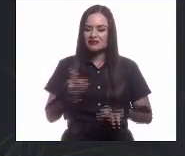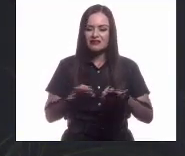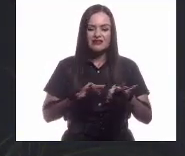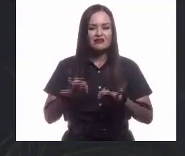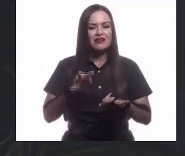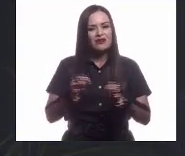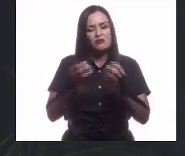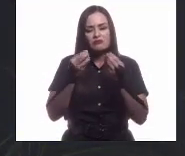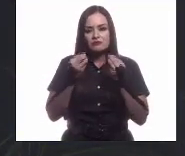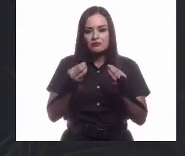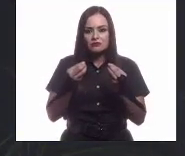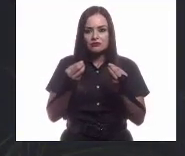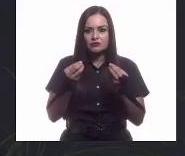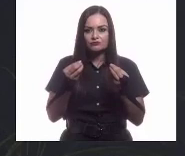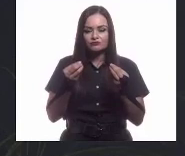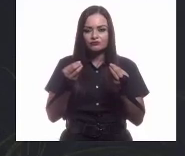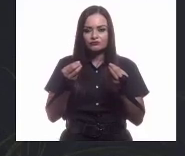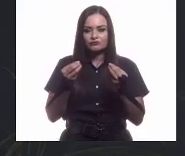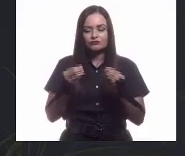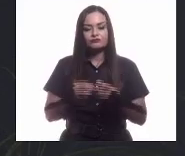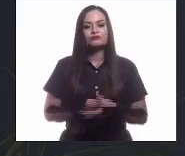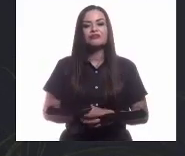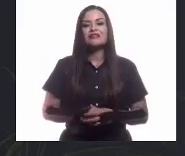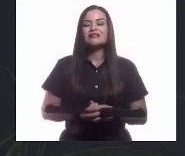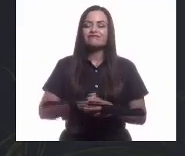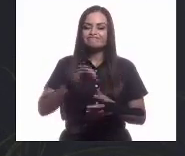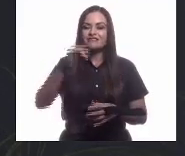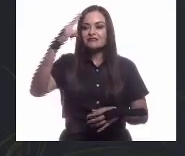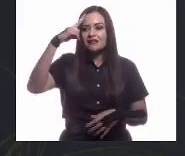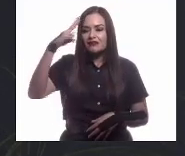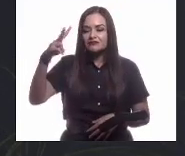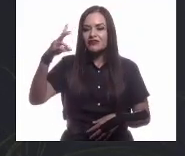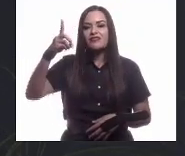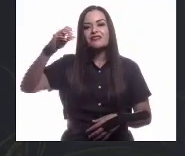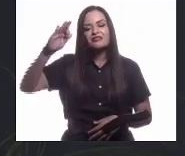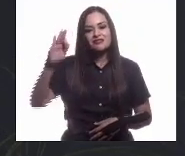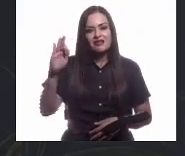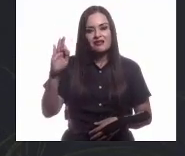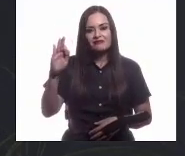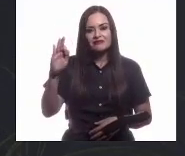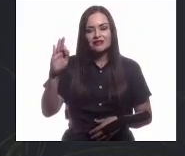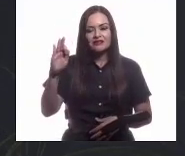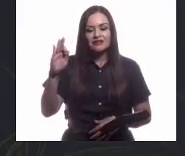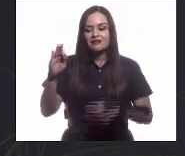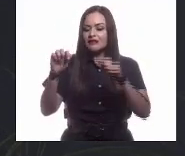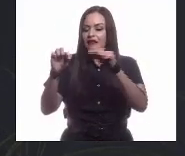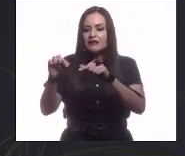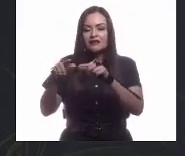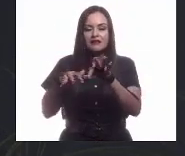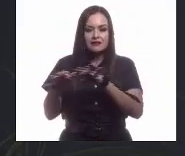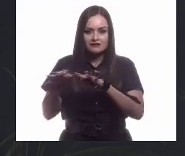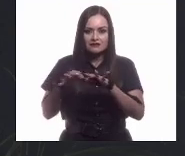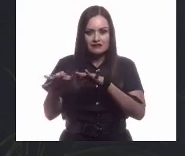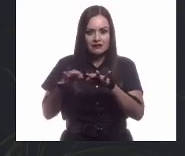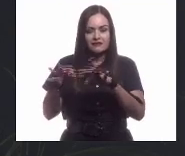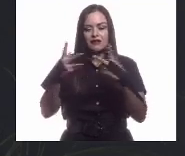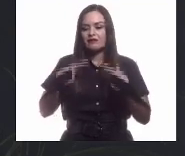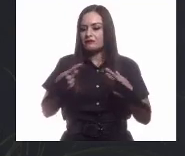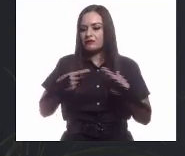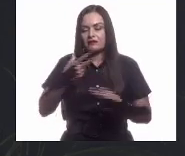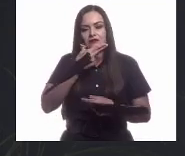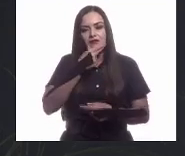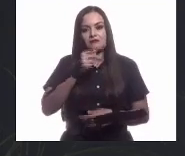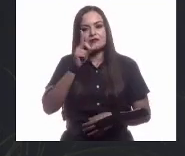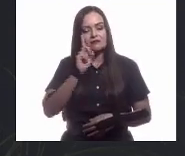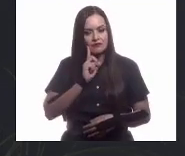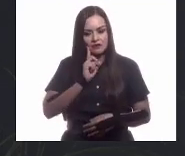sin la visión, sin la dedicación del sistema DIF, de quienes ahí laboran, por supuesto, todas y todos,